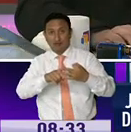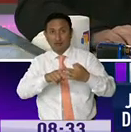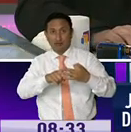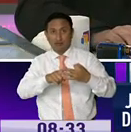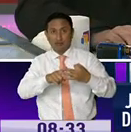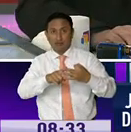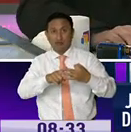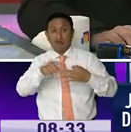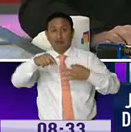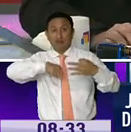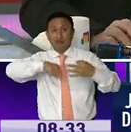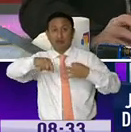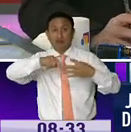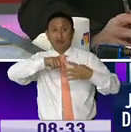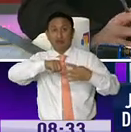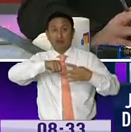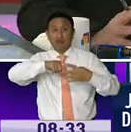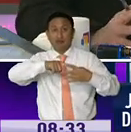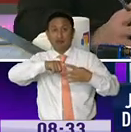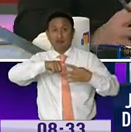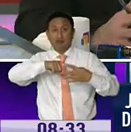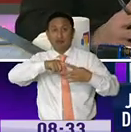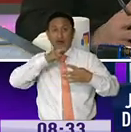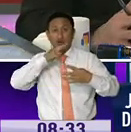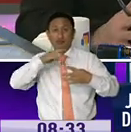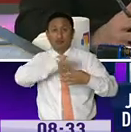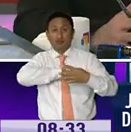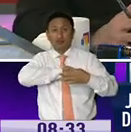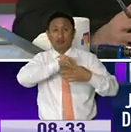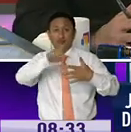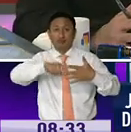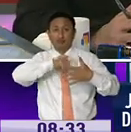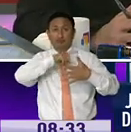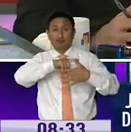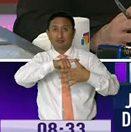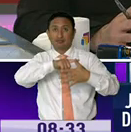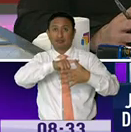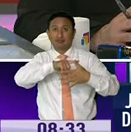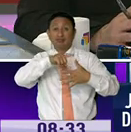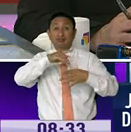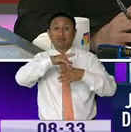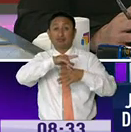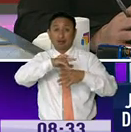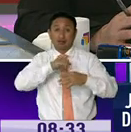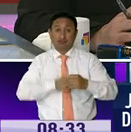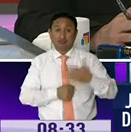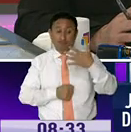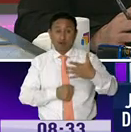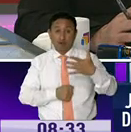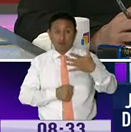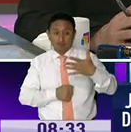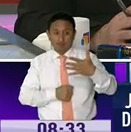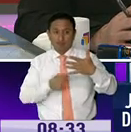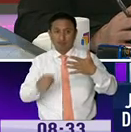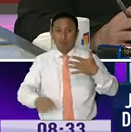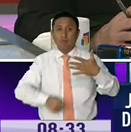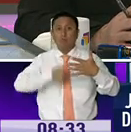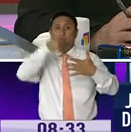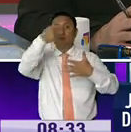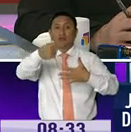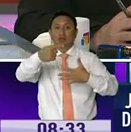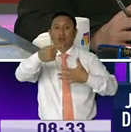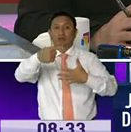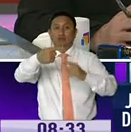ciudadana, gestión de tránsito, obviamente respuestas municipales y sobre todo lo que es gestión de riesgos. Ahora estamos recibiendo otro tipo